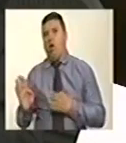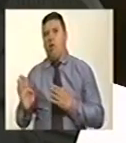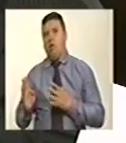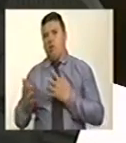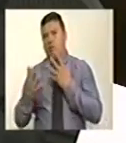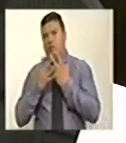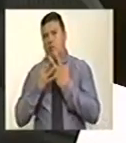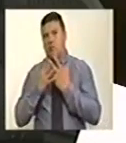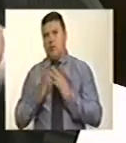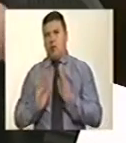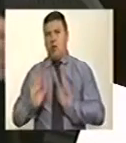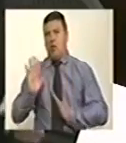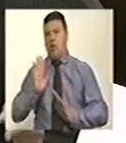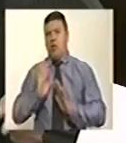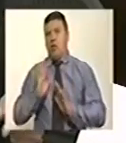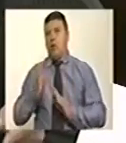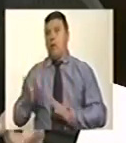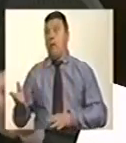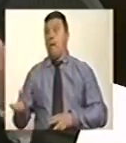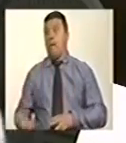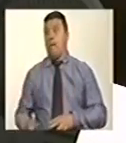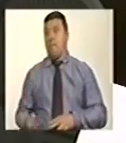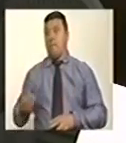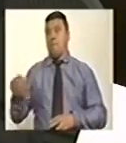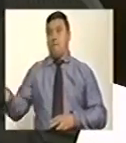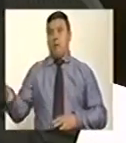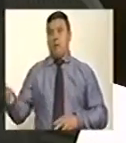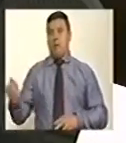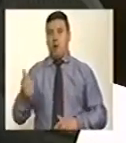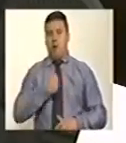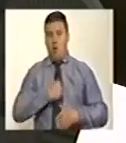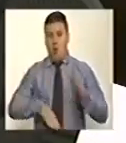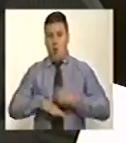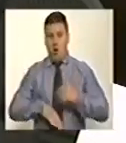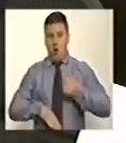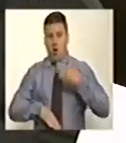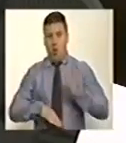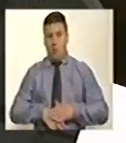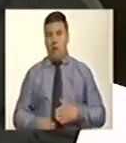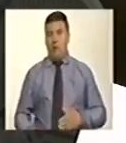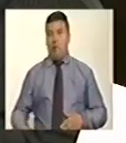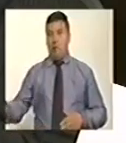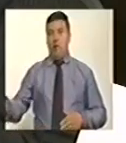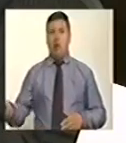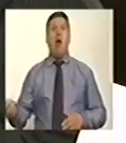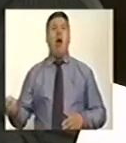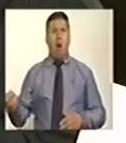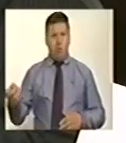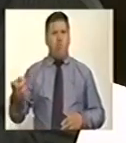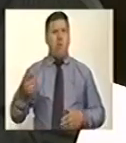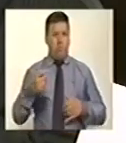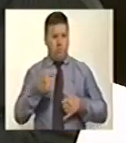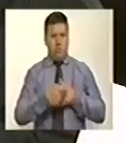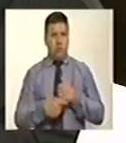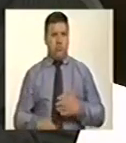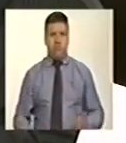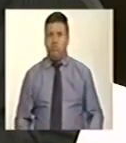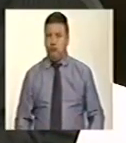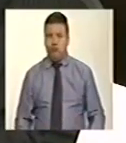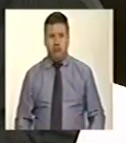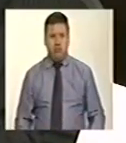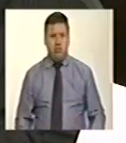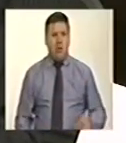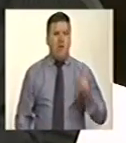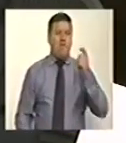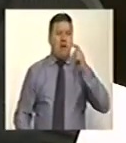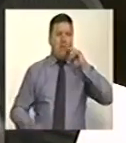las cárceles les pagan a otros para que ellos se autoincriminen. El caso que nunca se quiso